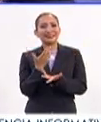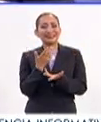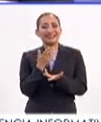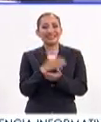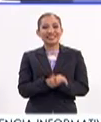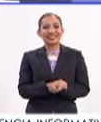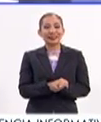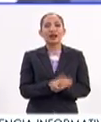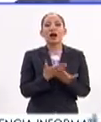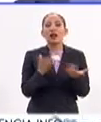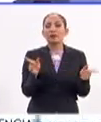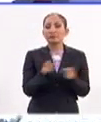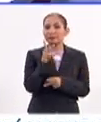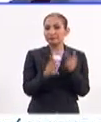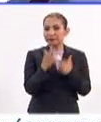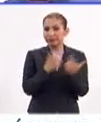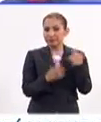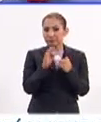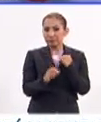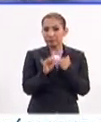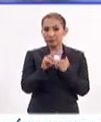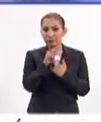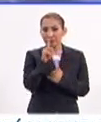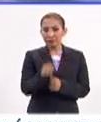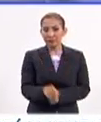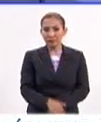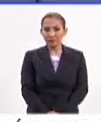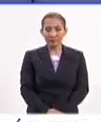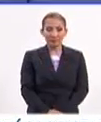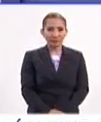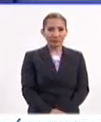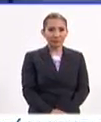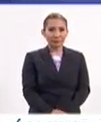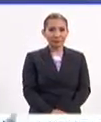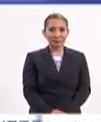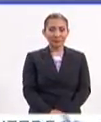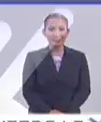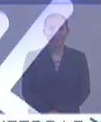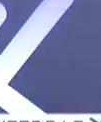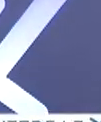al final. Vamos a hacer una pausa y regresamos al final de Interfaz.